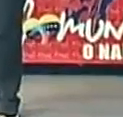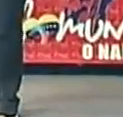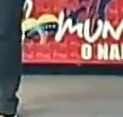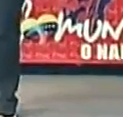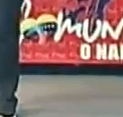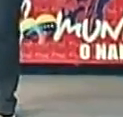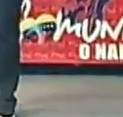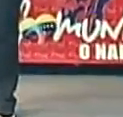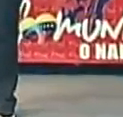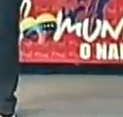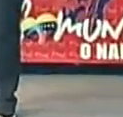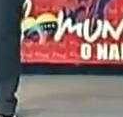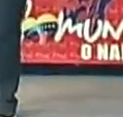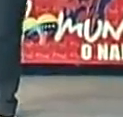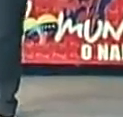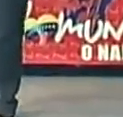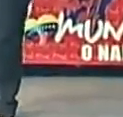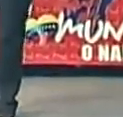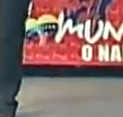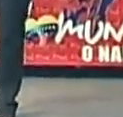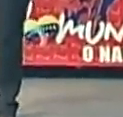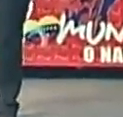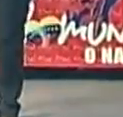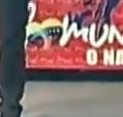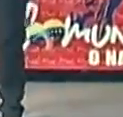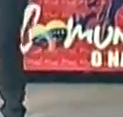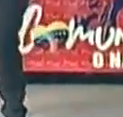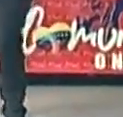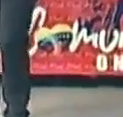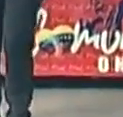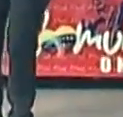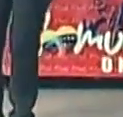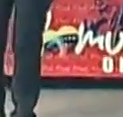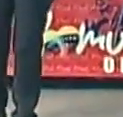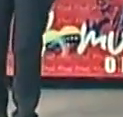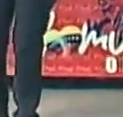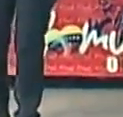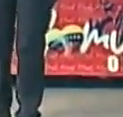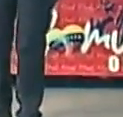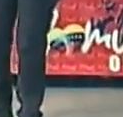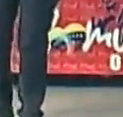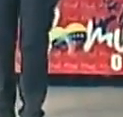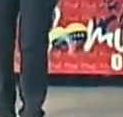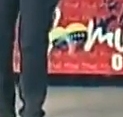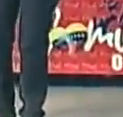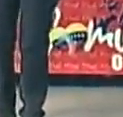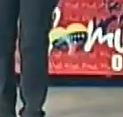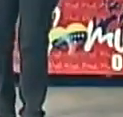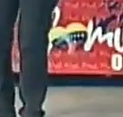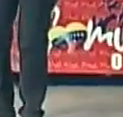la comuna por aquí está activa. Todo el mundo con las manos para arriba, de la comuna o nada.